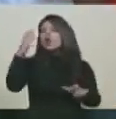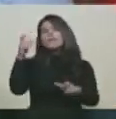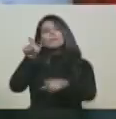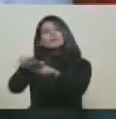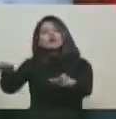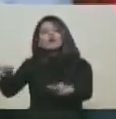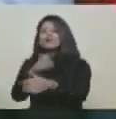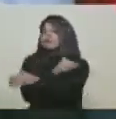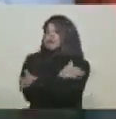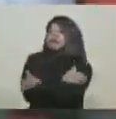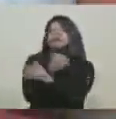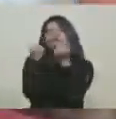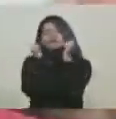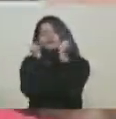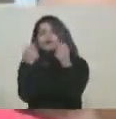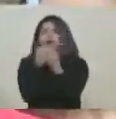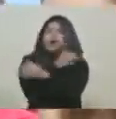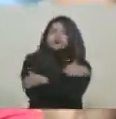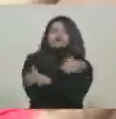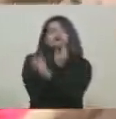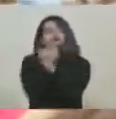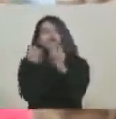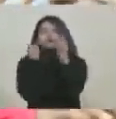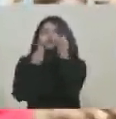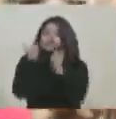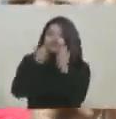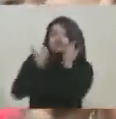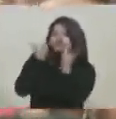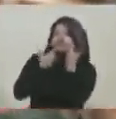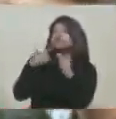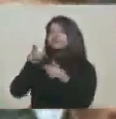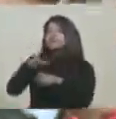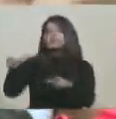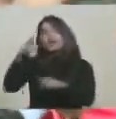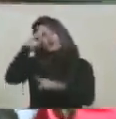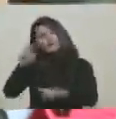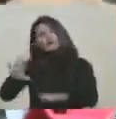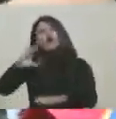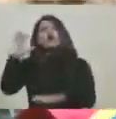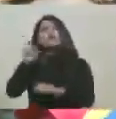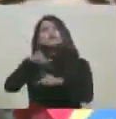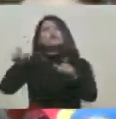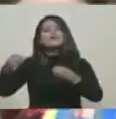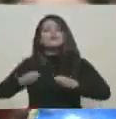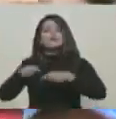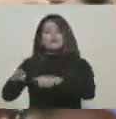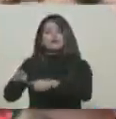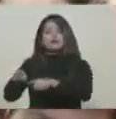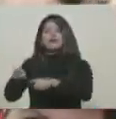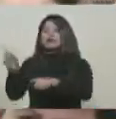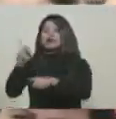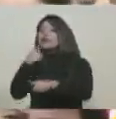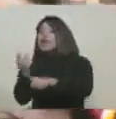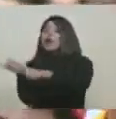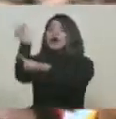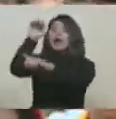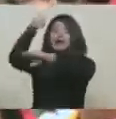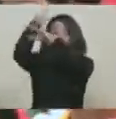nuestro cariño, todo nuestro reconocimiento y solidaridad a un pueblo que sufre todos los